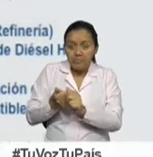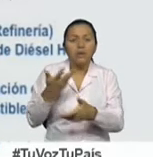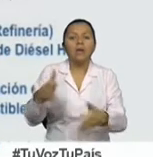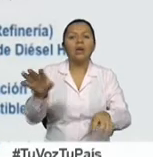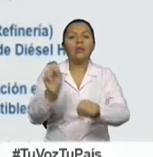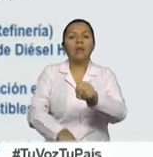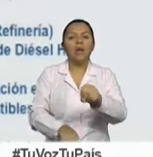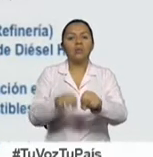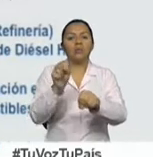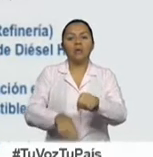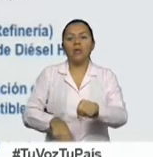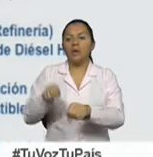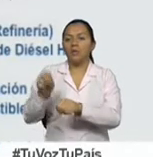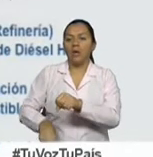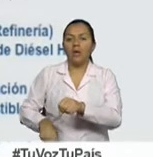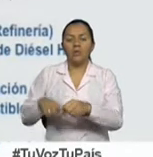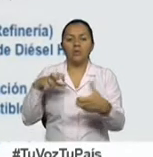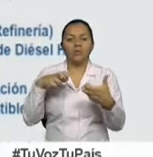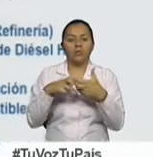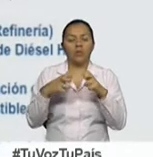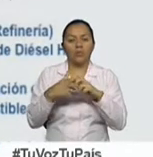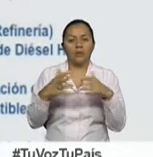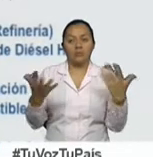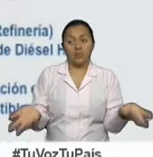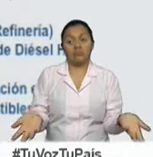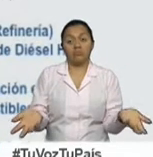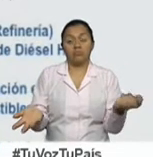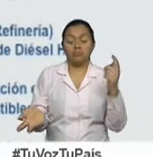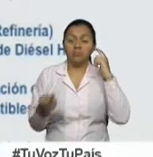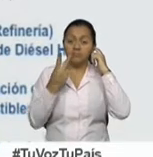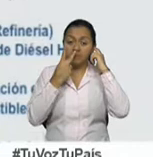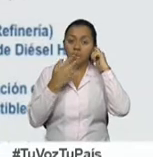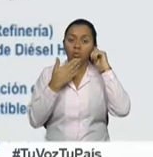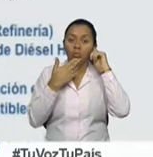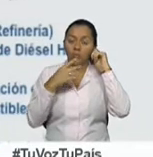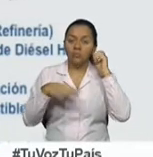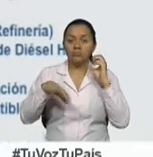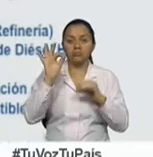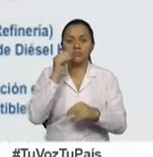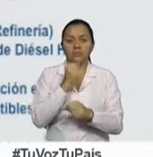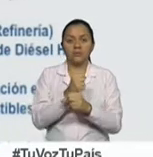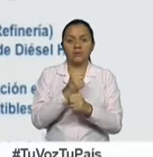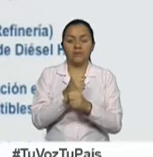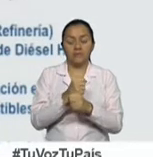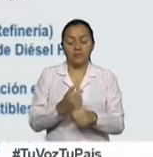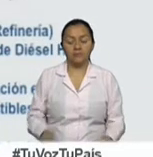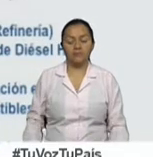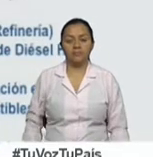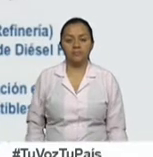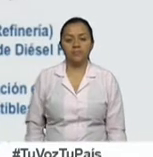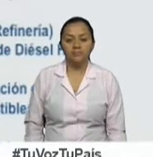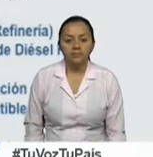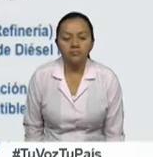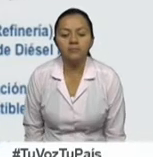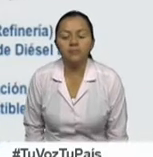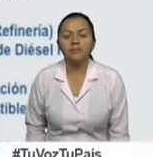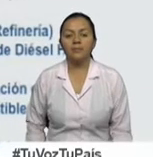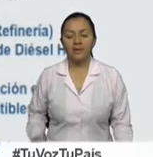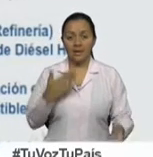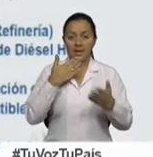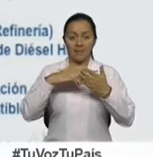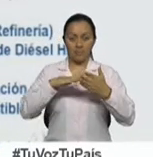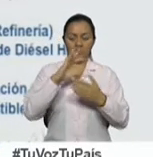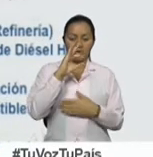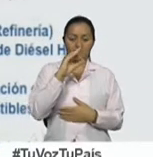ya tenemos problemas en la operación de ciertas áreas. Por ejemplo, la unidad de